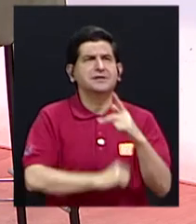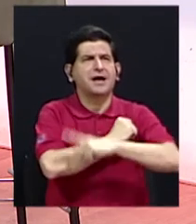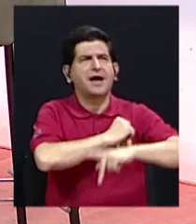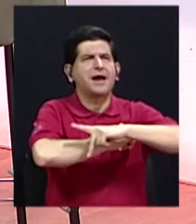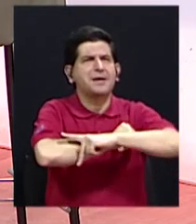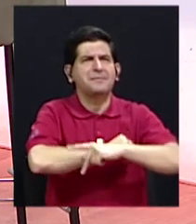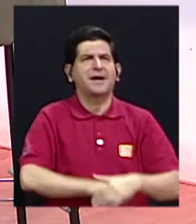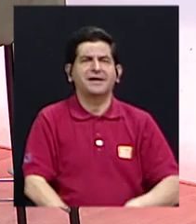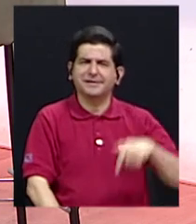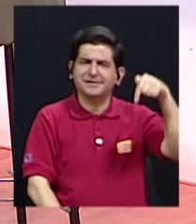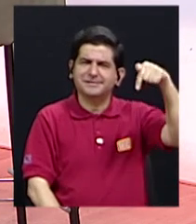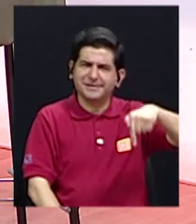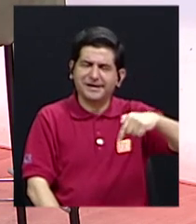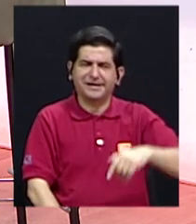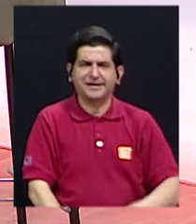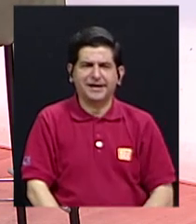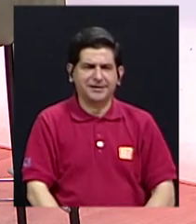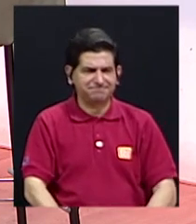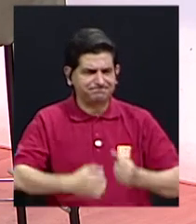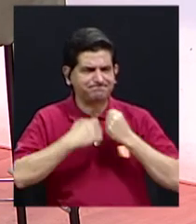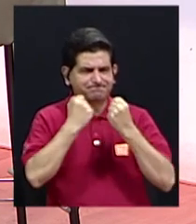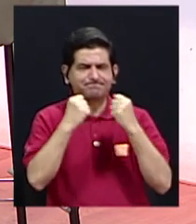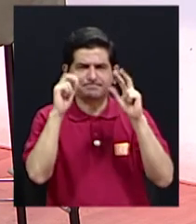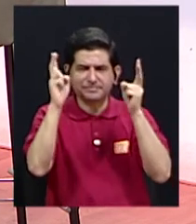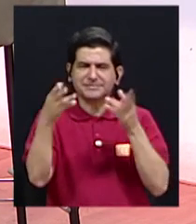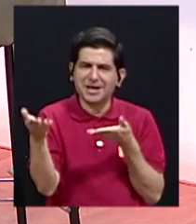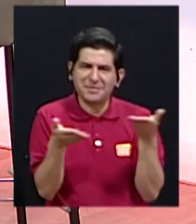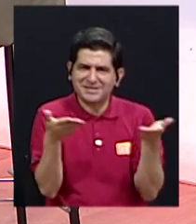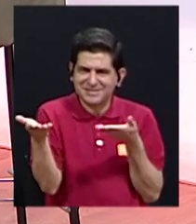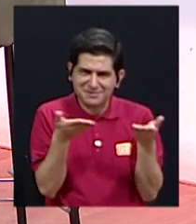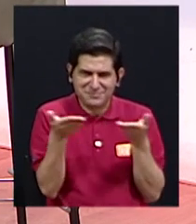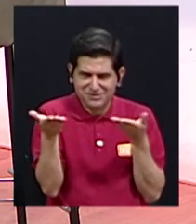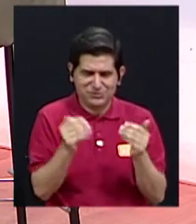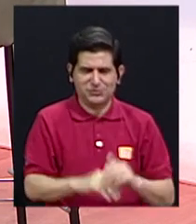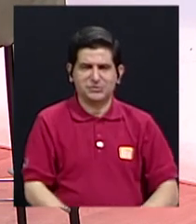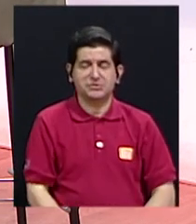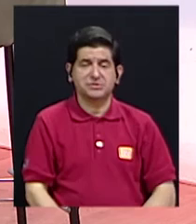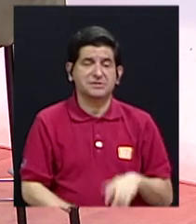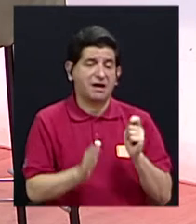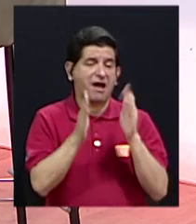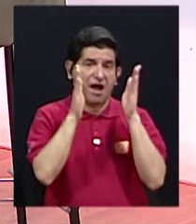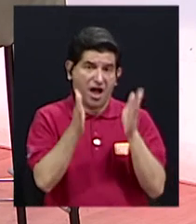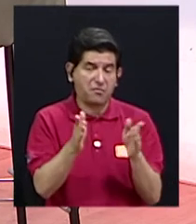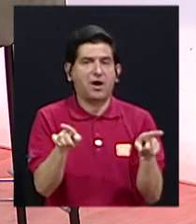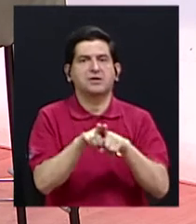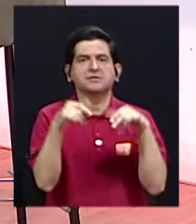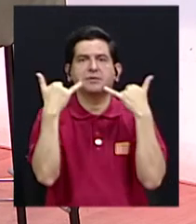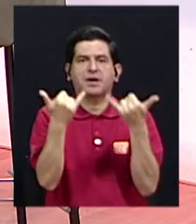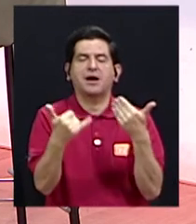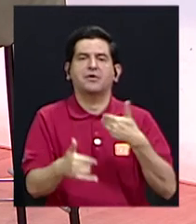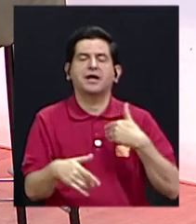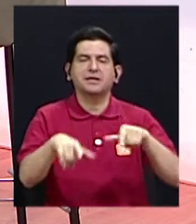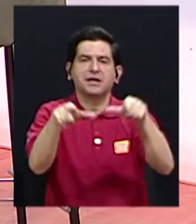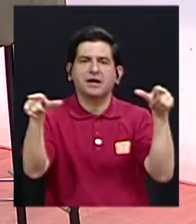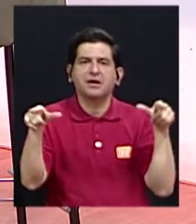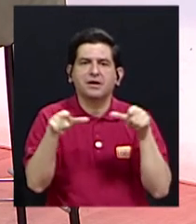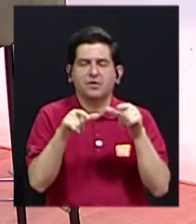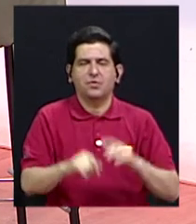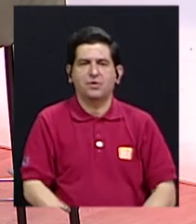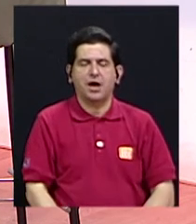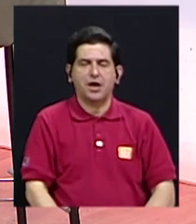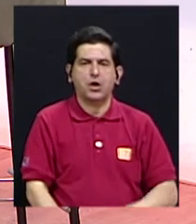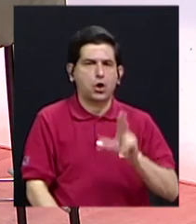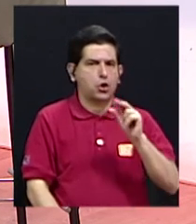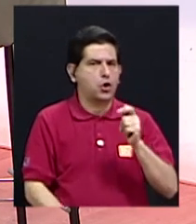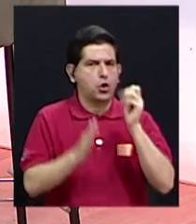haciendo muy fuerte en el tema de servicios entonces los abogados además ahora tienen cambie por supuesto que no es el